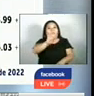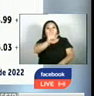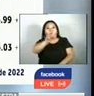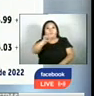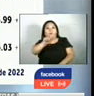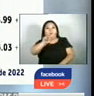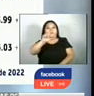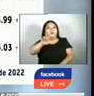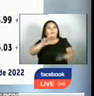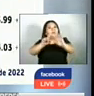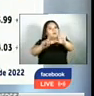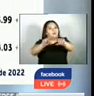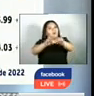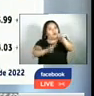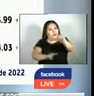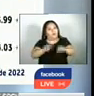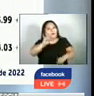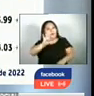$4.36 y